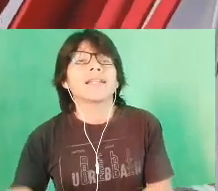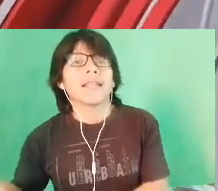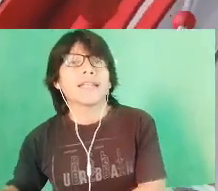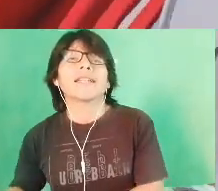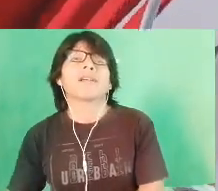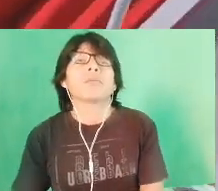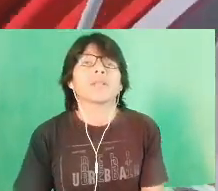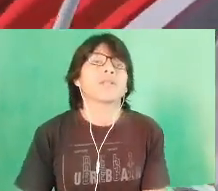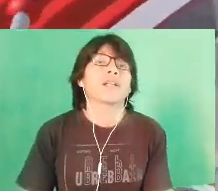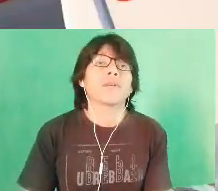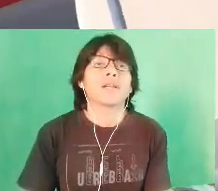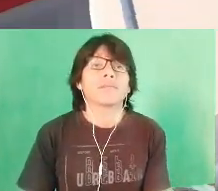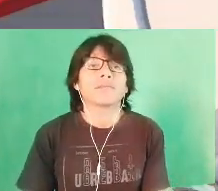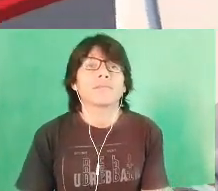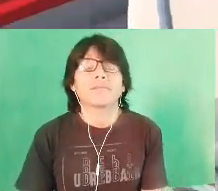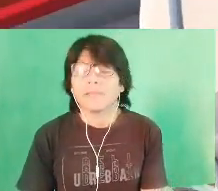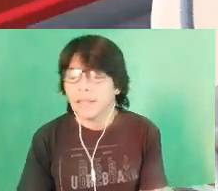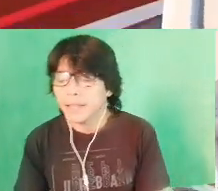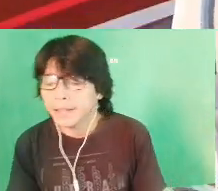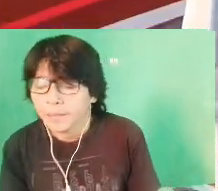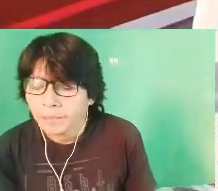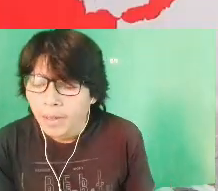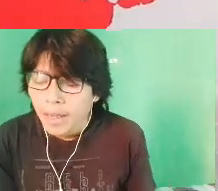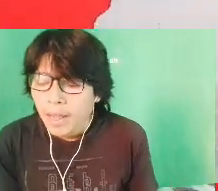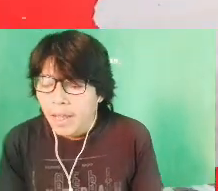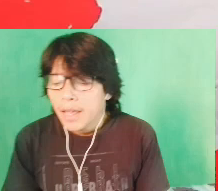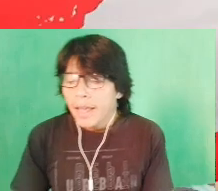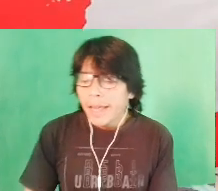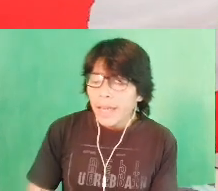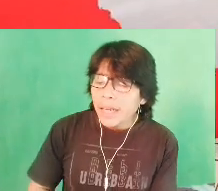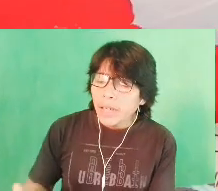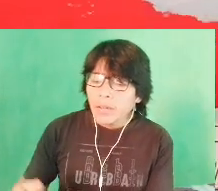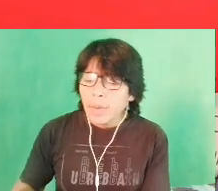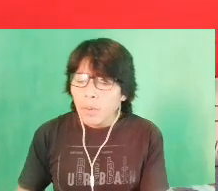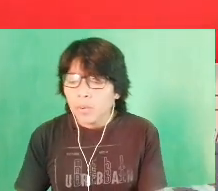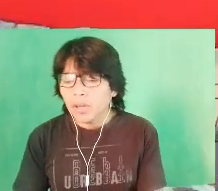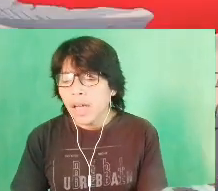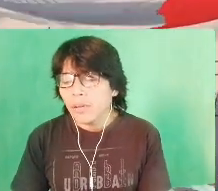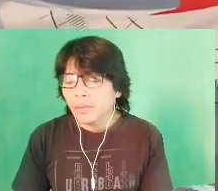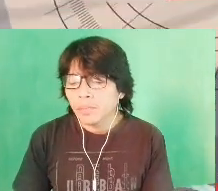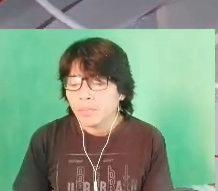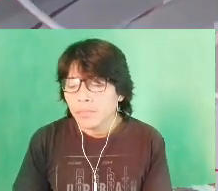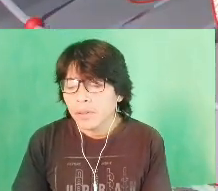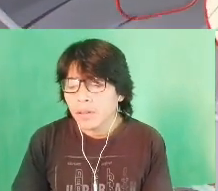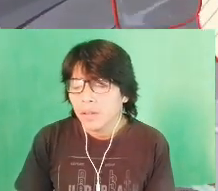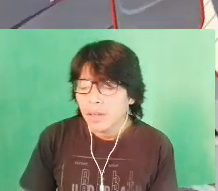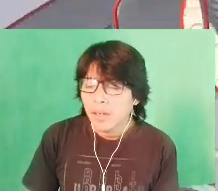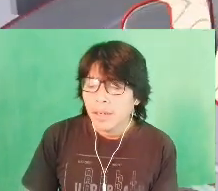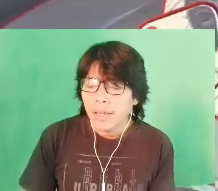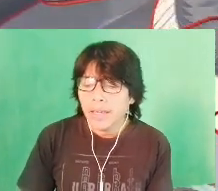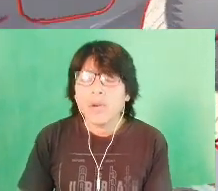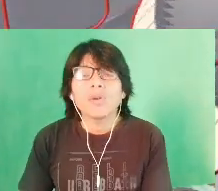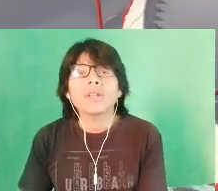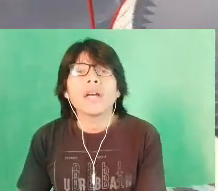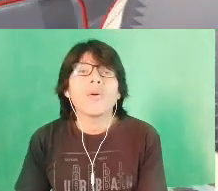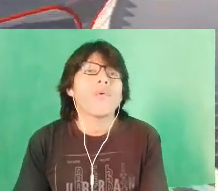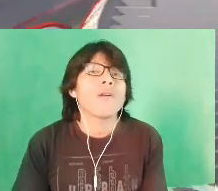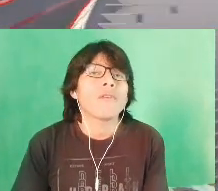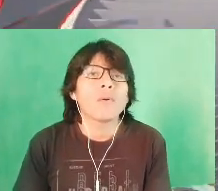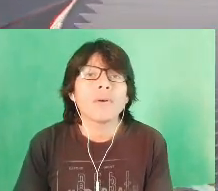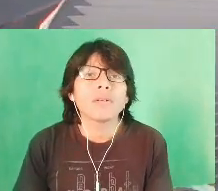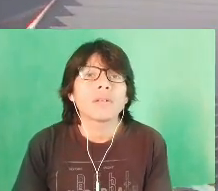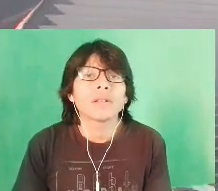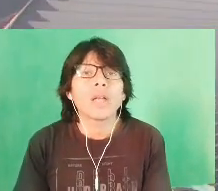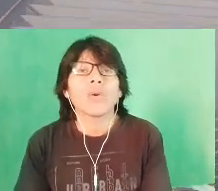presidente antes de que iniciara el proceso electoral. Así es. El INE no se ha pronunciado en contra o